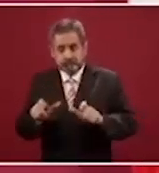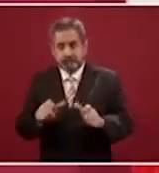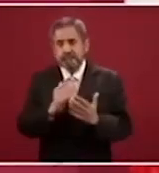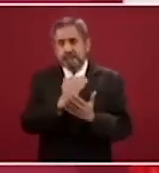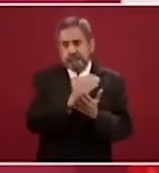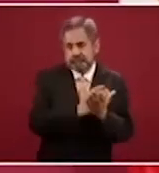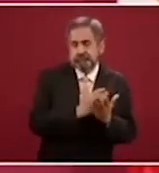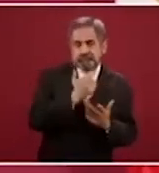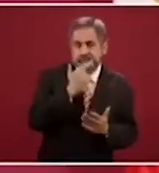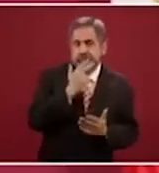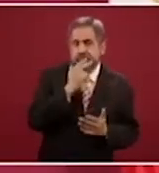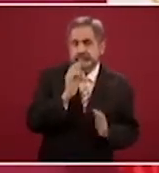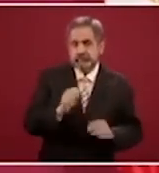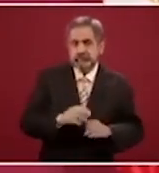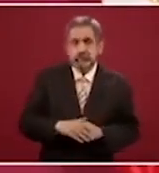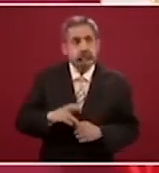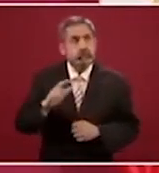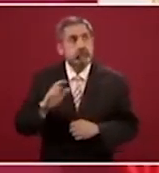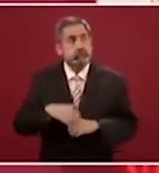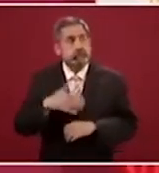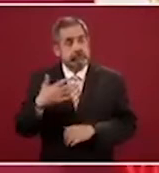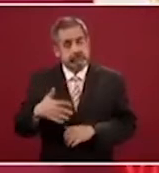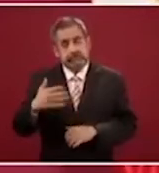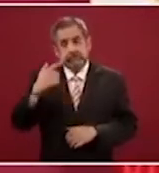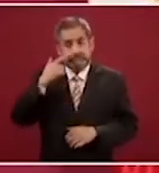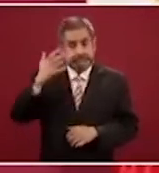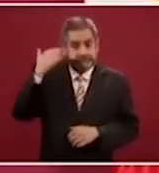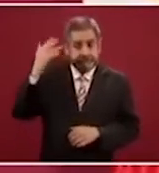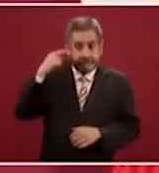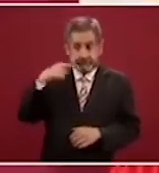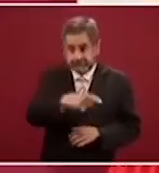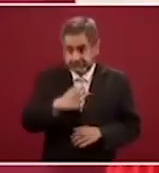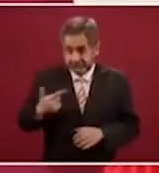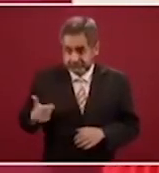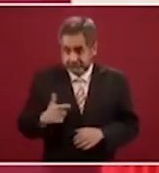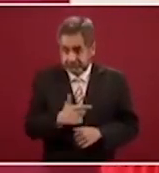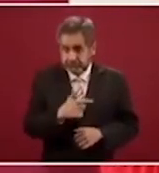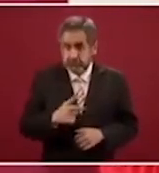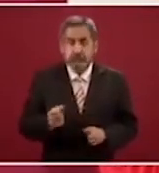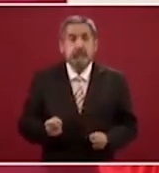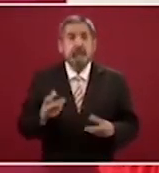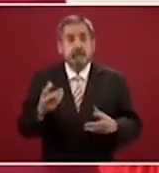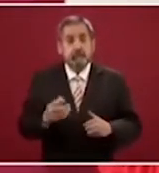porque llegamos a tener en Guanajuato